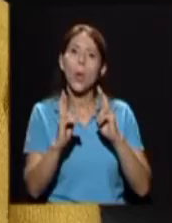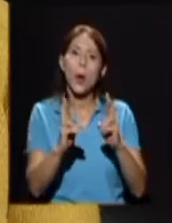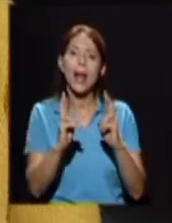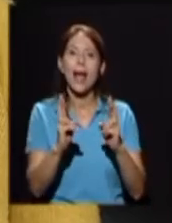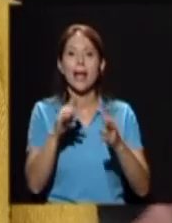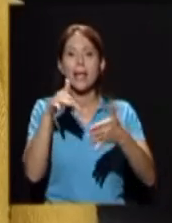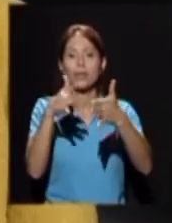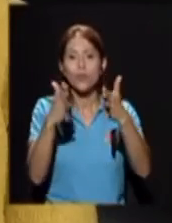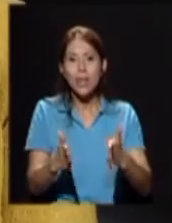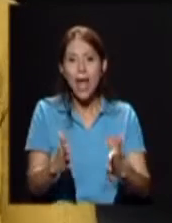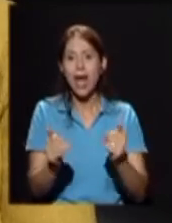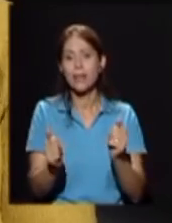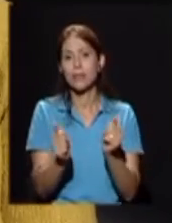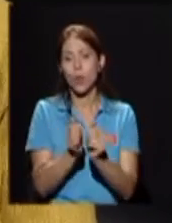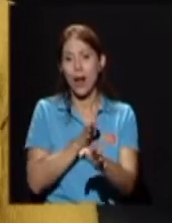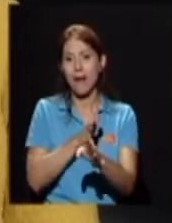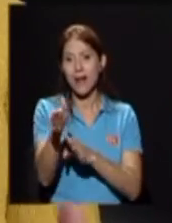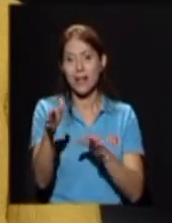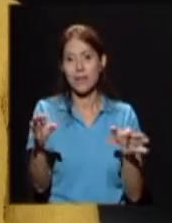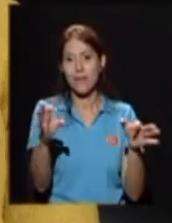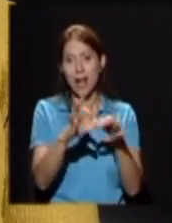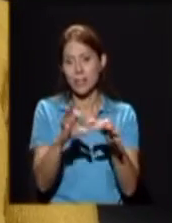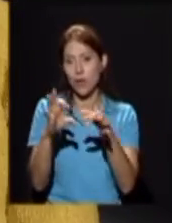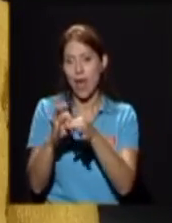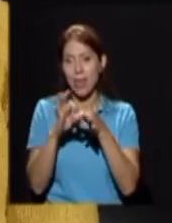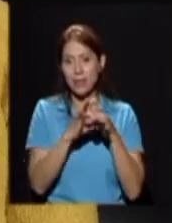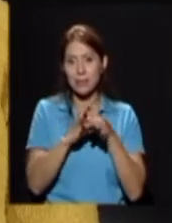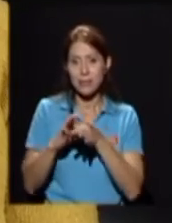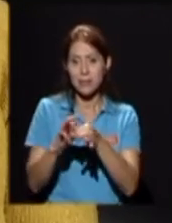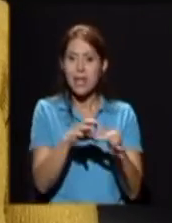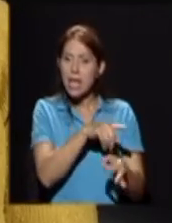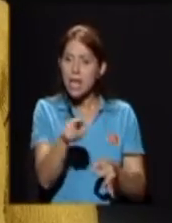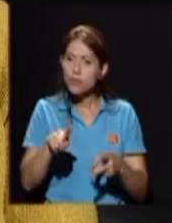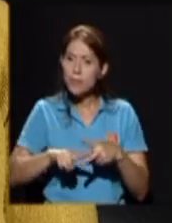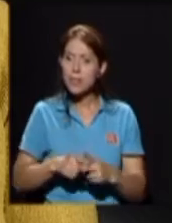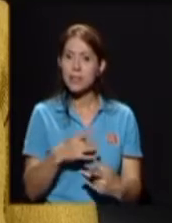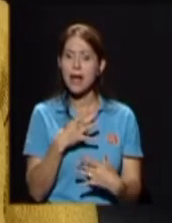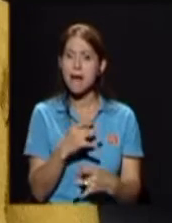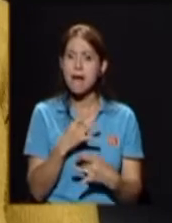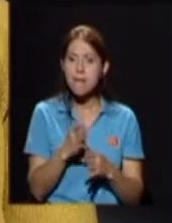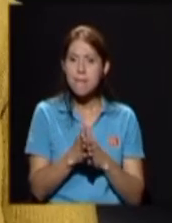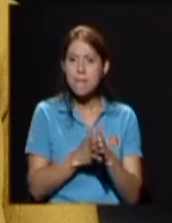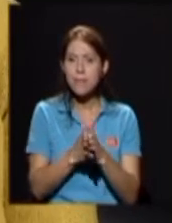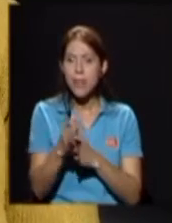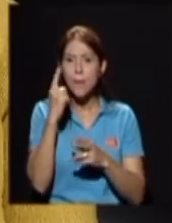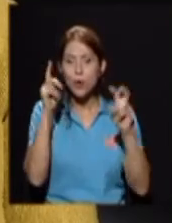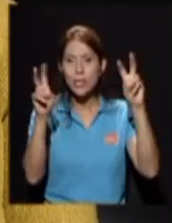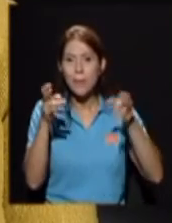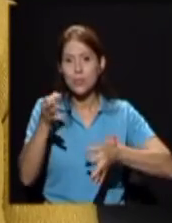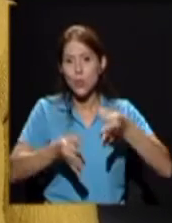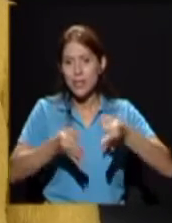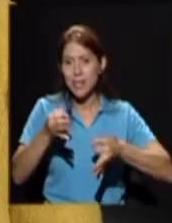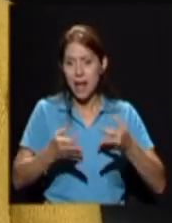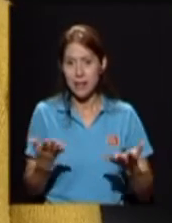estudiantes, con carreras relacionadas, que se empiecen a interesar por los temas de judiciales,